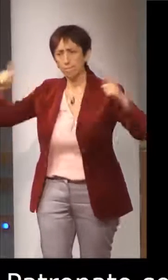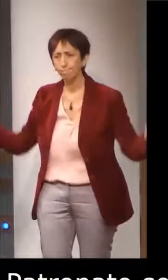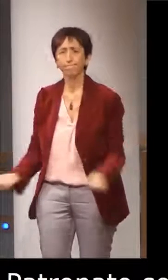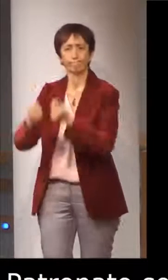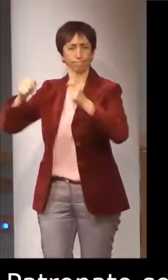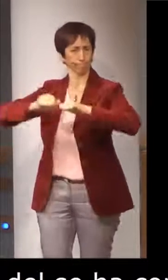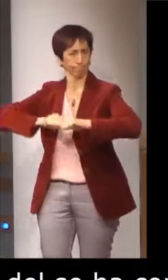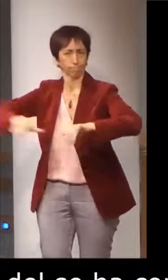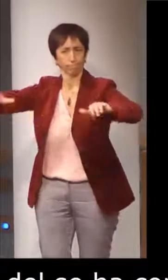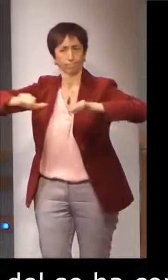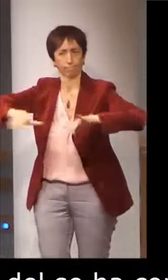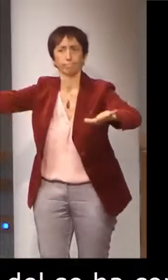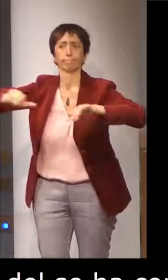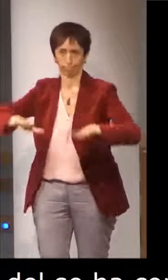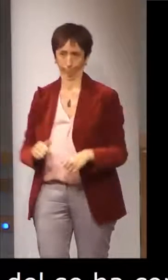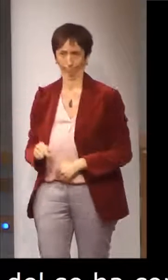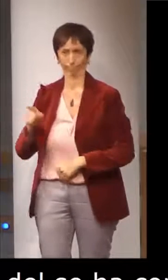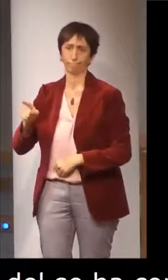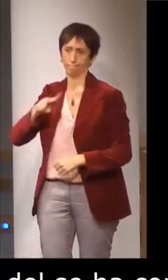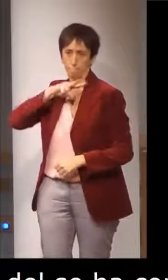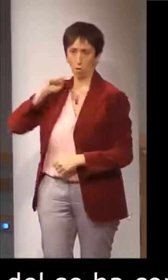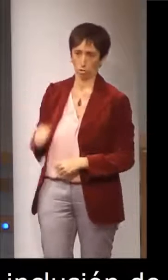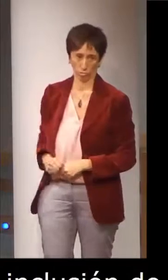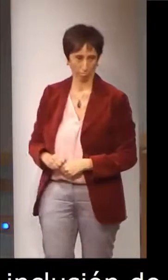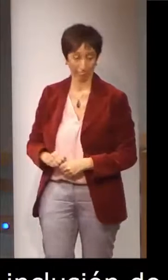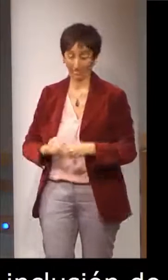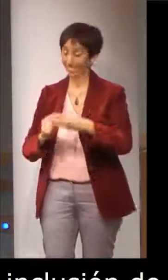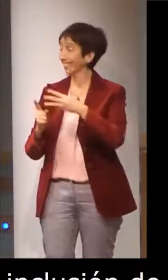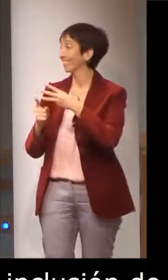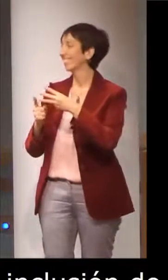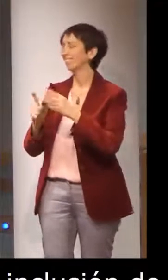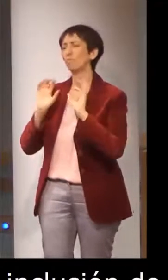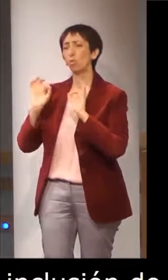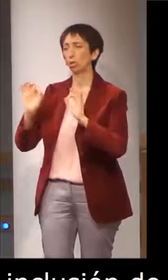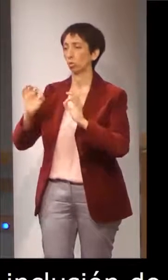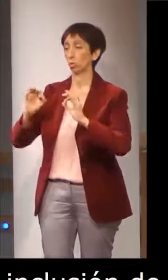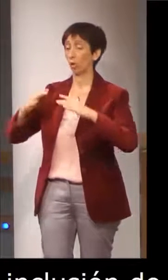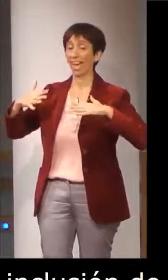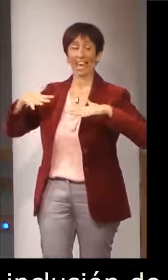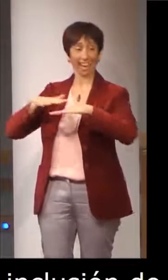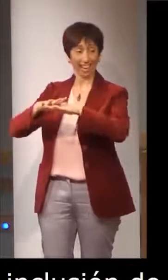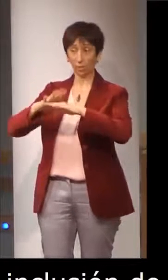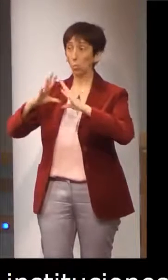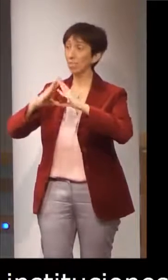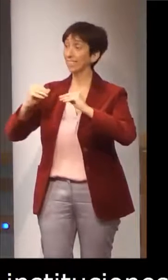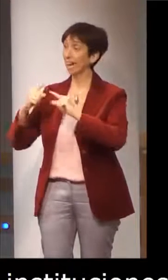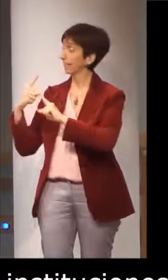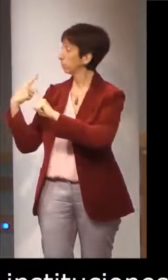apoyando nuestra lengua, su promoción y normalización desde hace mucho tiempo. Y esto también requiere de mucho valor.